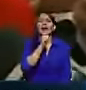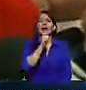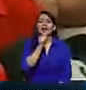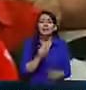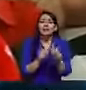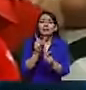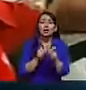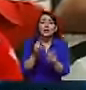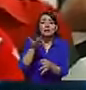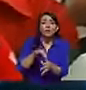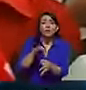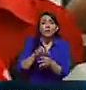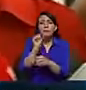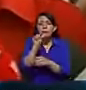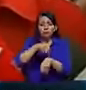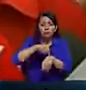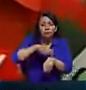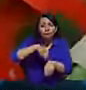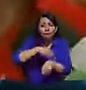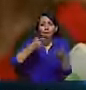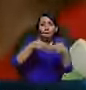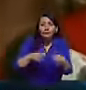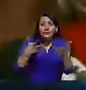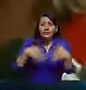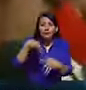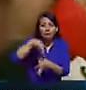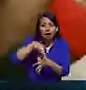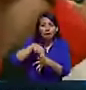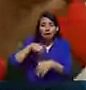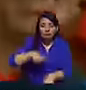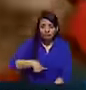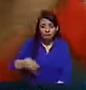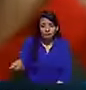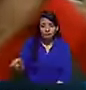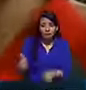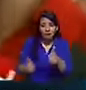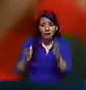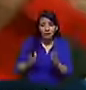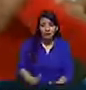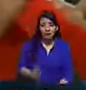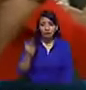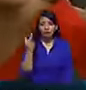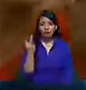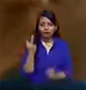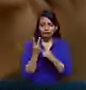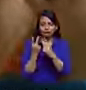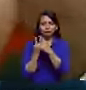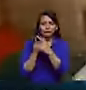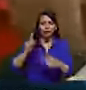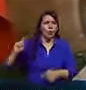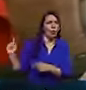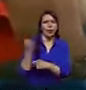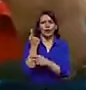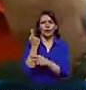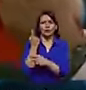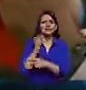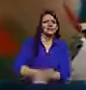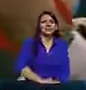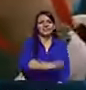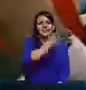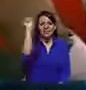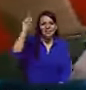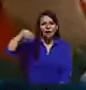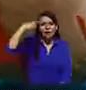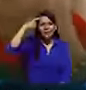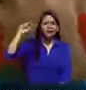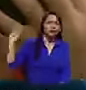personas para votar, pocas horas para que concluya. Este binomio es un binomio, el único que le puede ganar al gobierno en